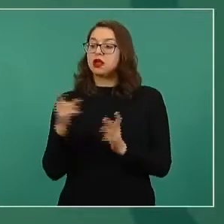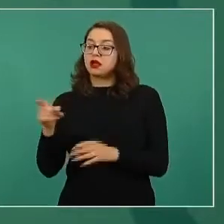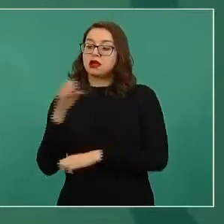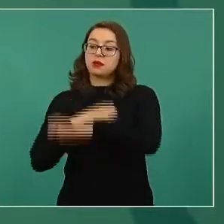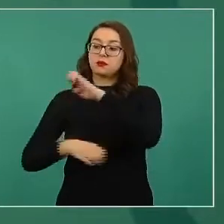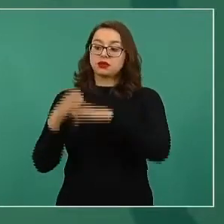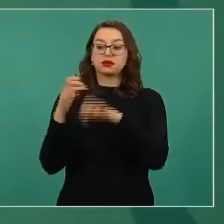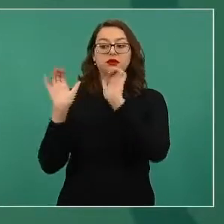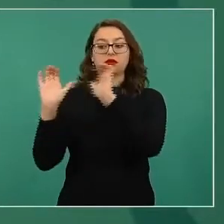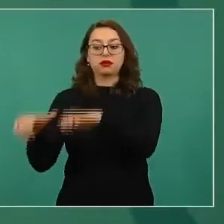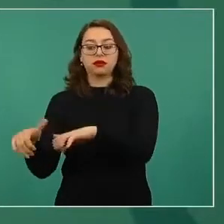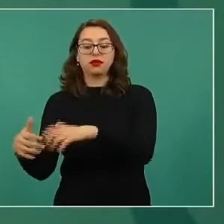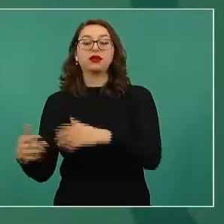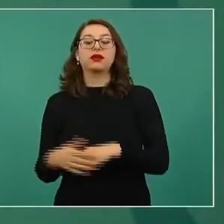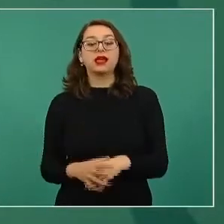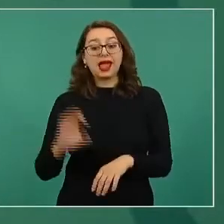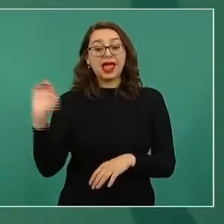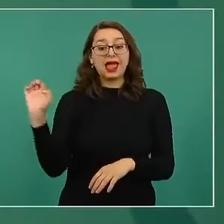expresidentes.